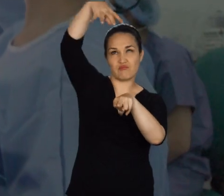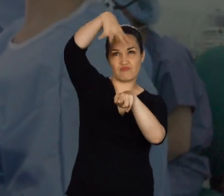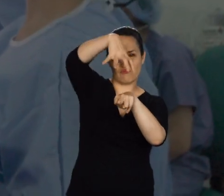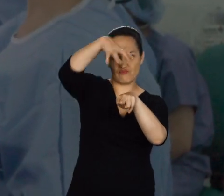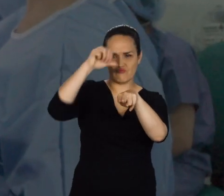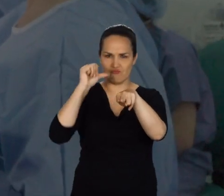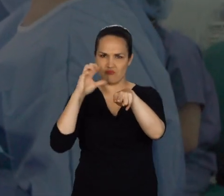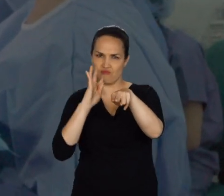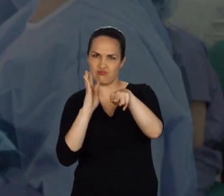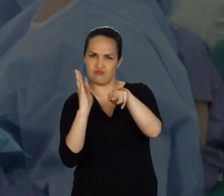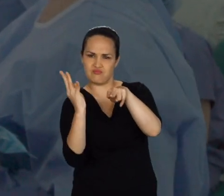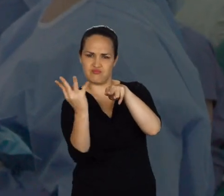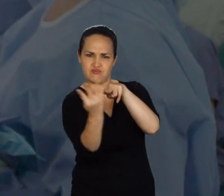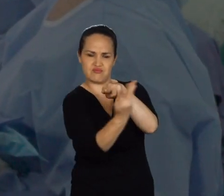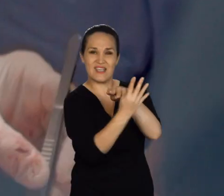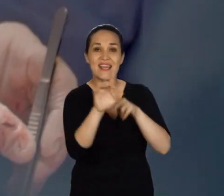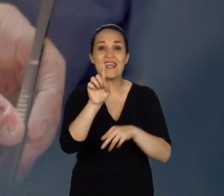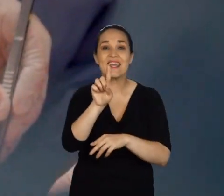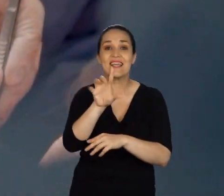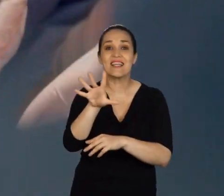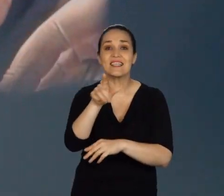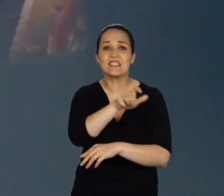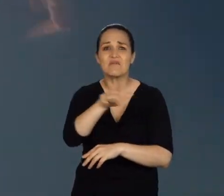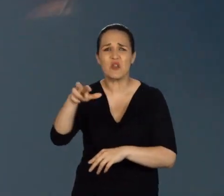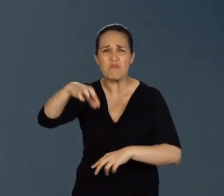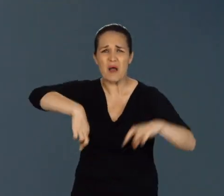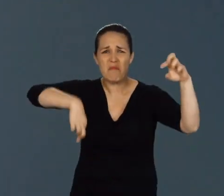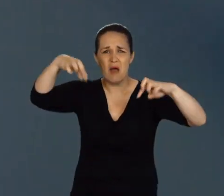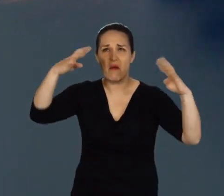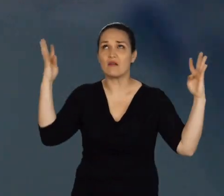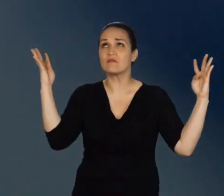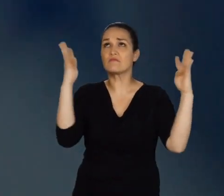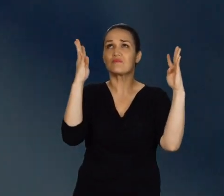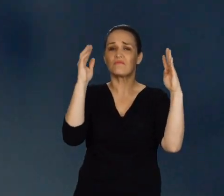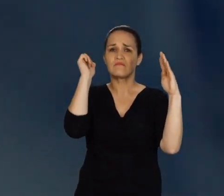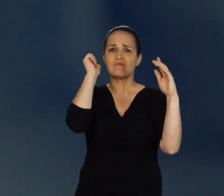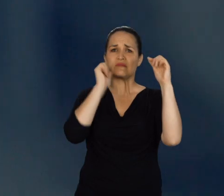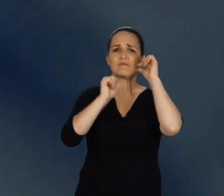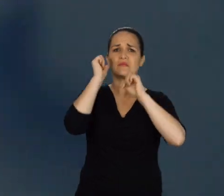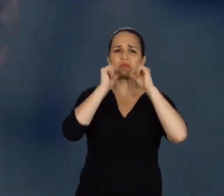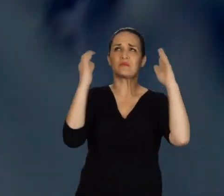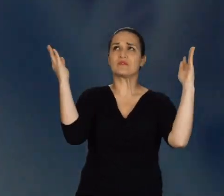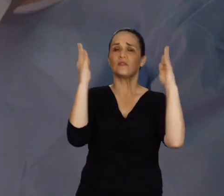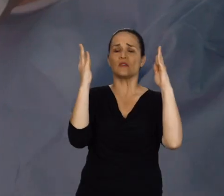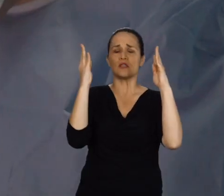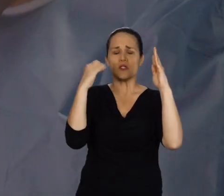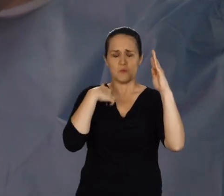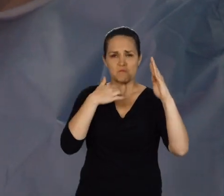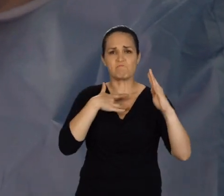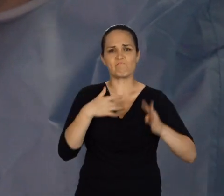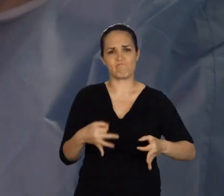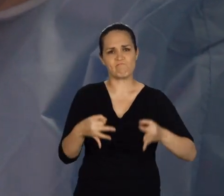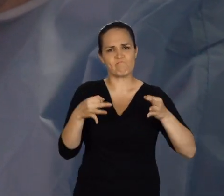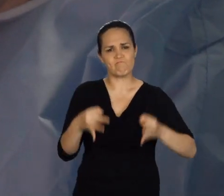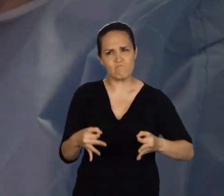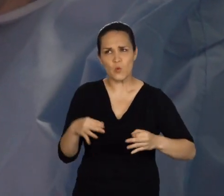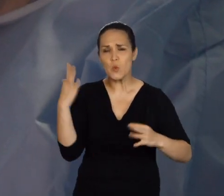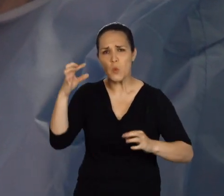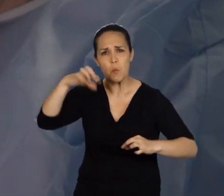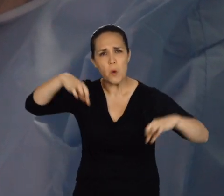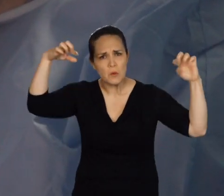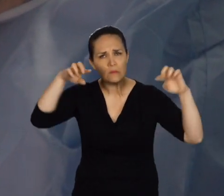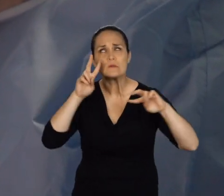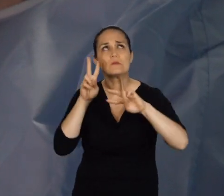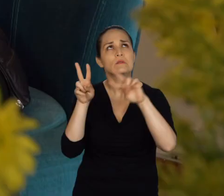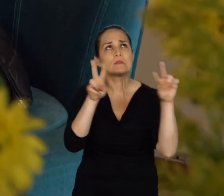personas en ese lugar, cada uno en su área. Yo me sentí muy seguro, la verdad, porque me sentí en buenas manos. Los